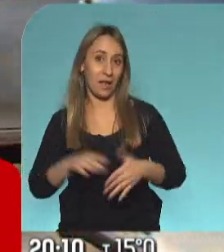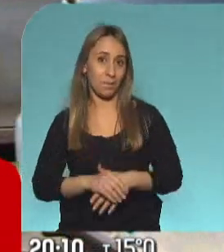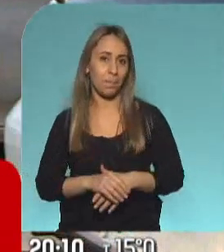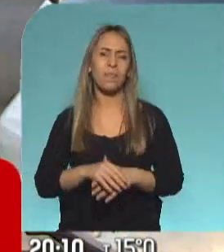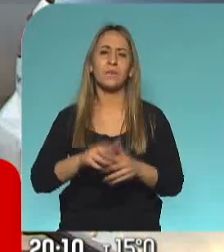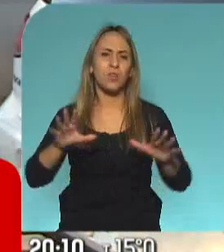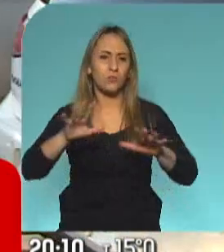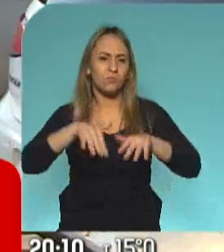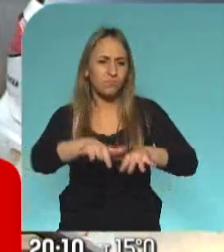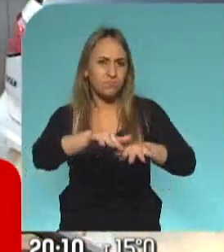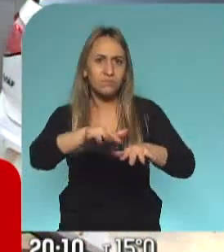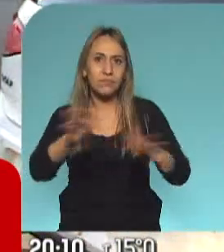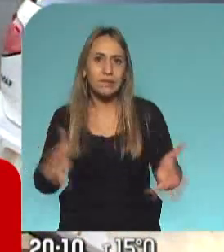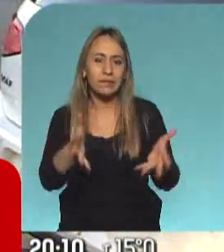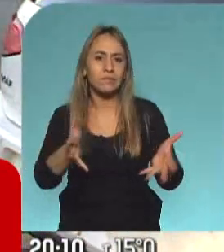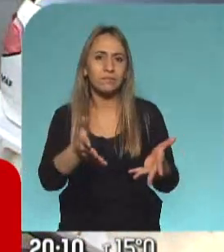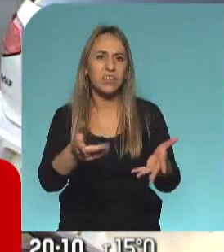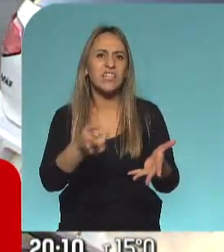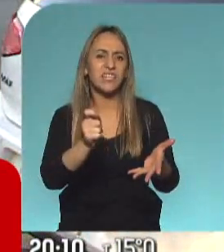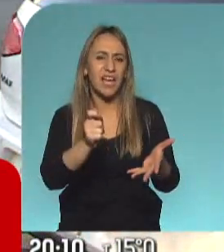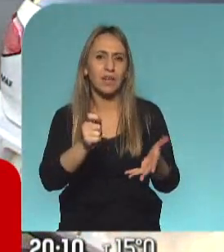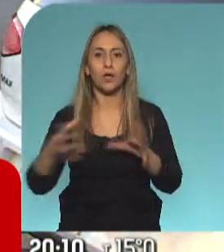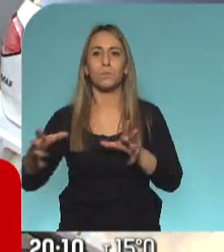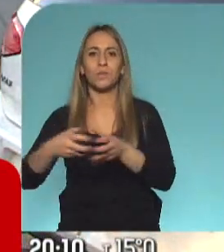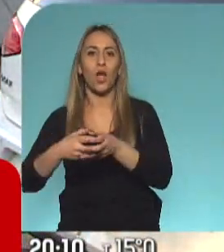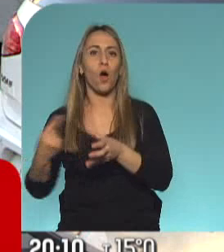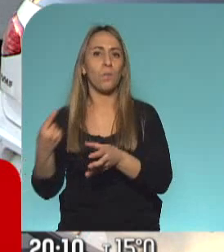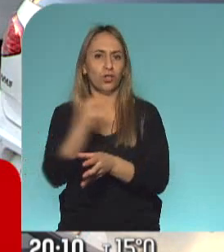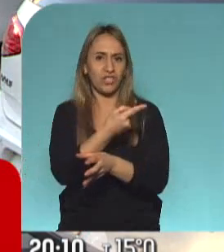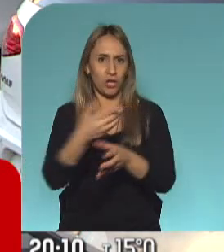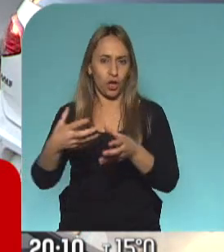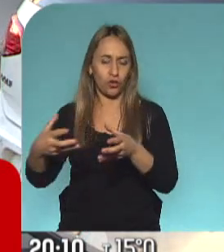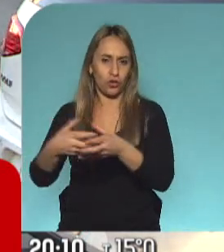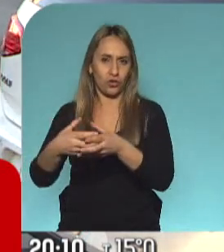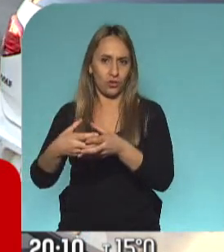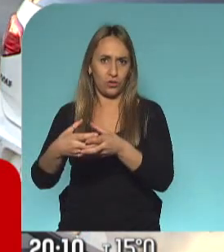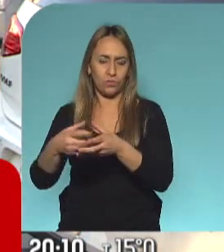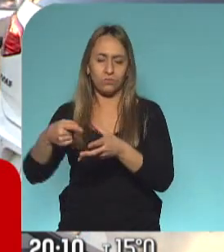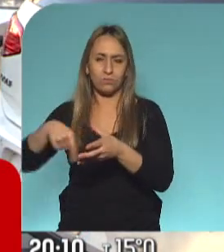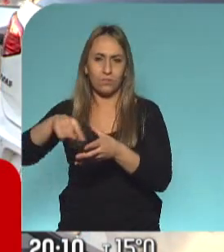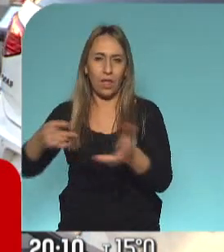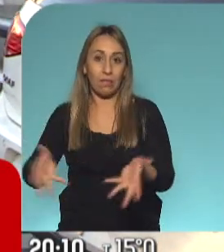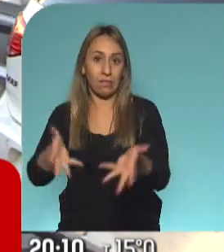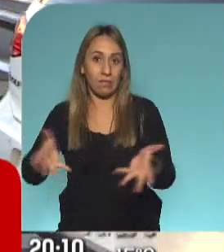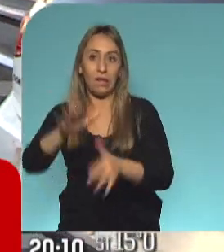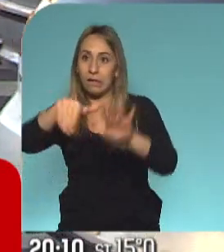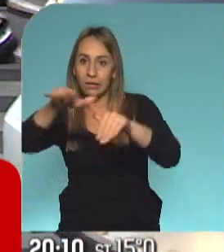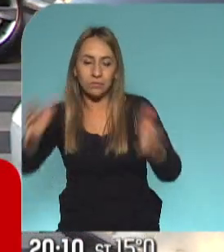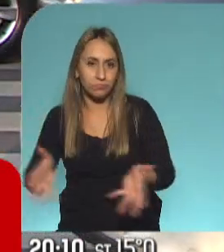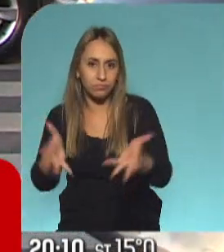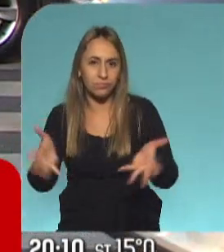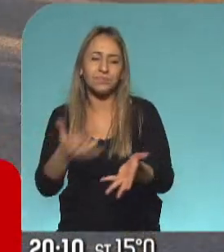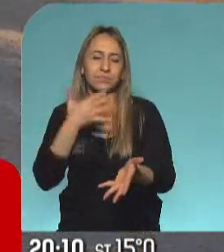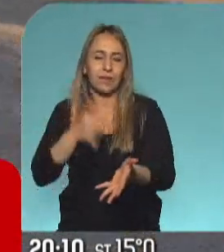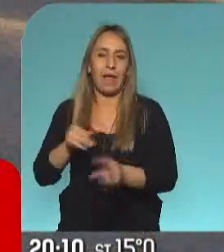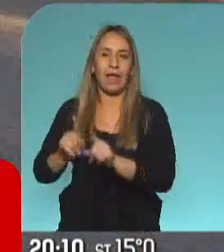referentes de distintos sectores de la oposición, ¿no? Entiendo que por aquellos que quieren ser dirigentes en